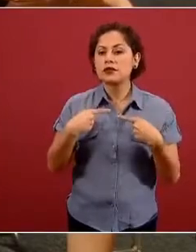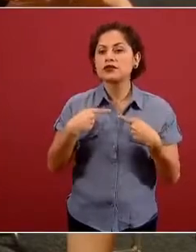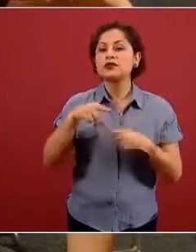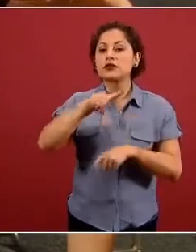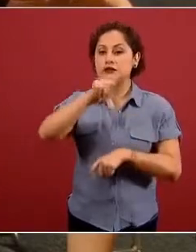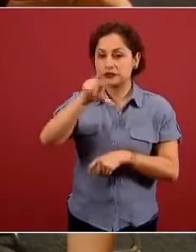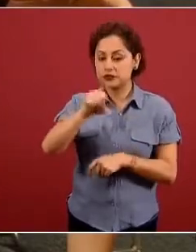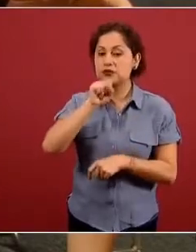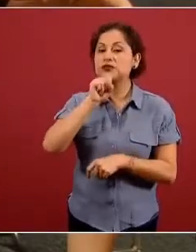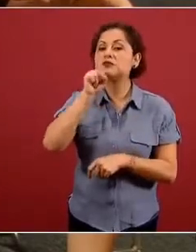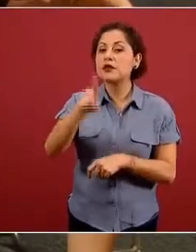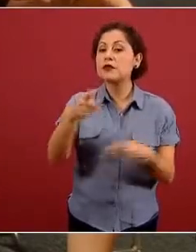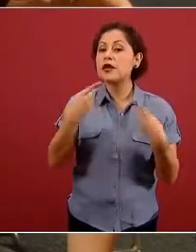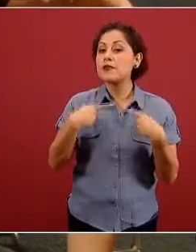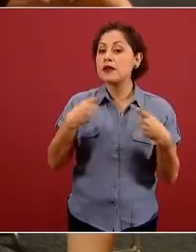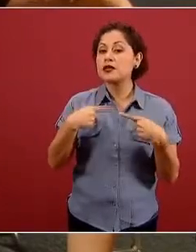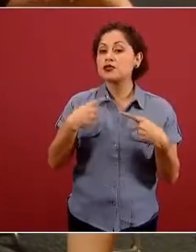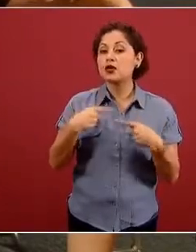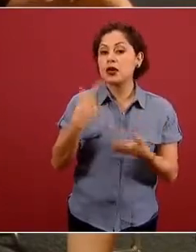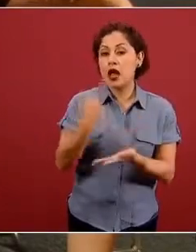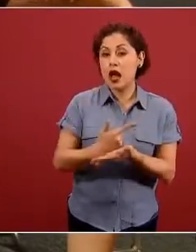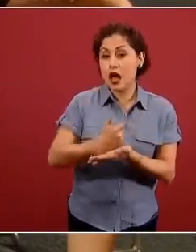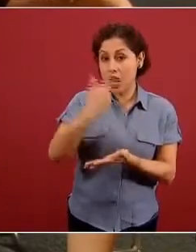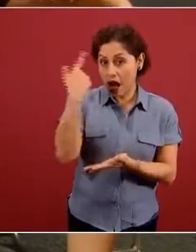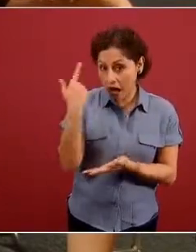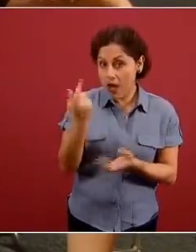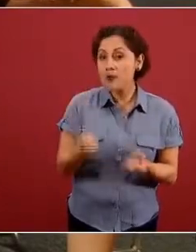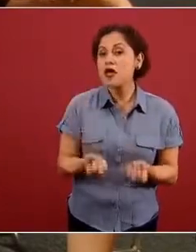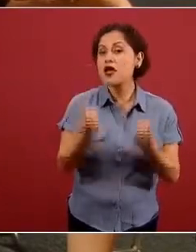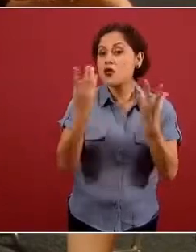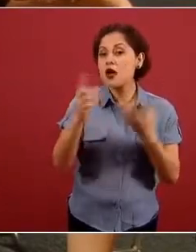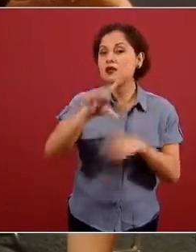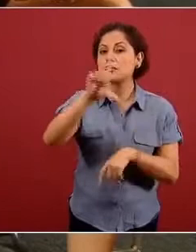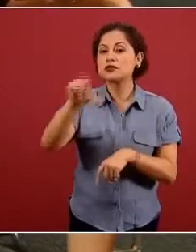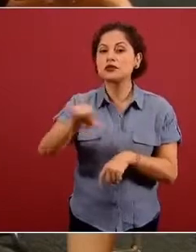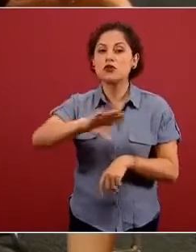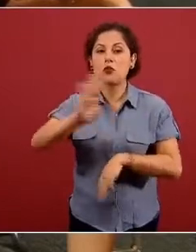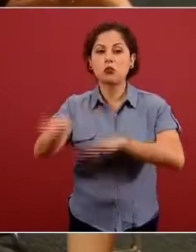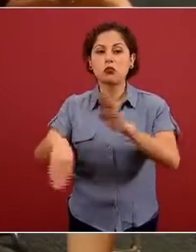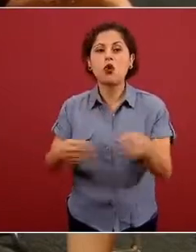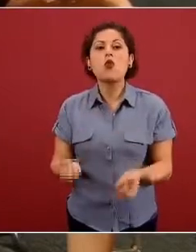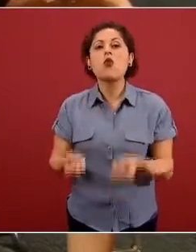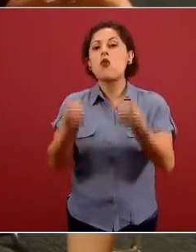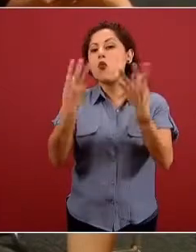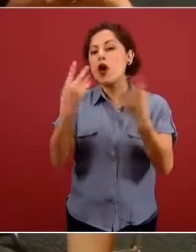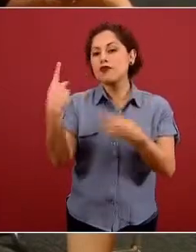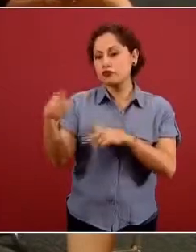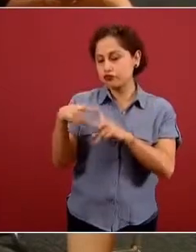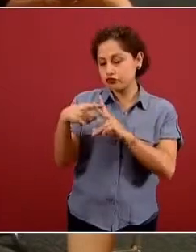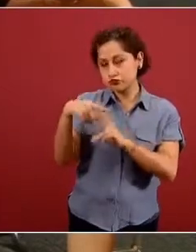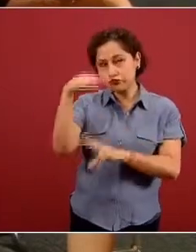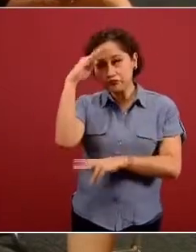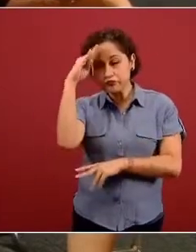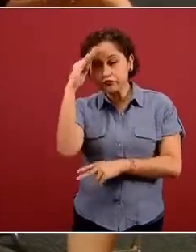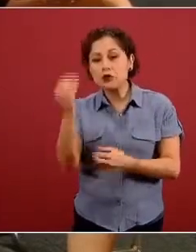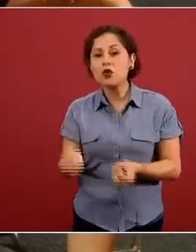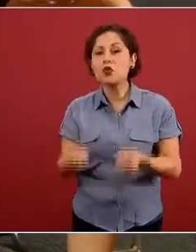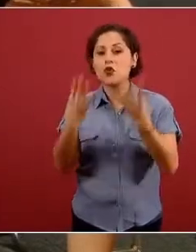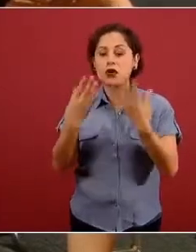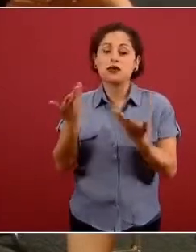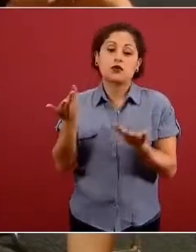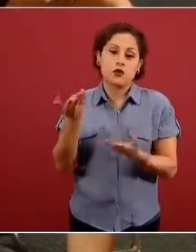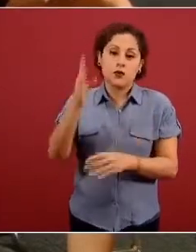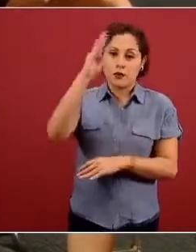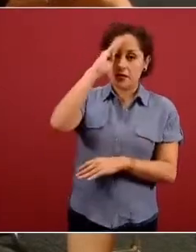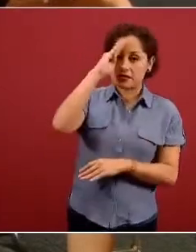a causa de una complicación muy grave, como dice, pensando un poco en lo que presentó la doctora de los lineamientos para la disposición de